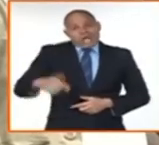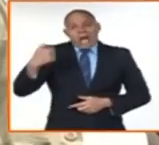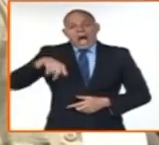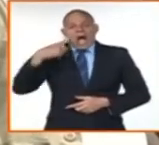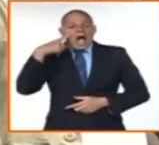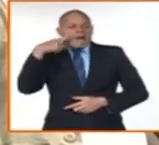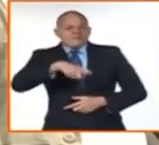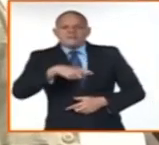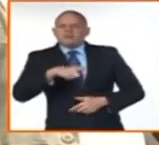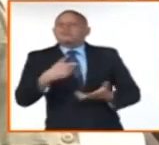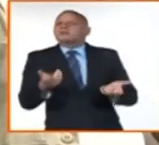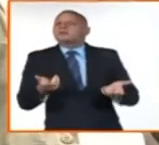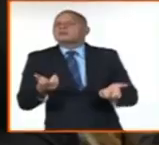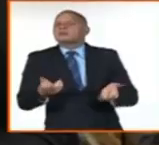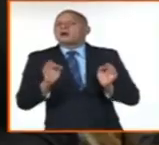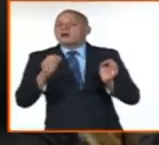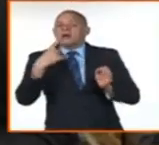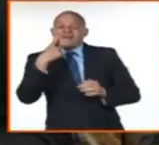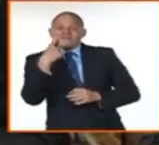incremento de la agresividad imperial.